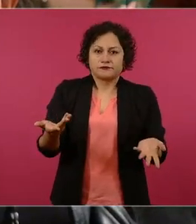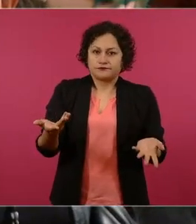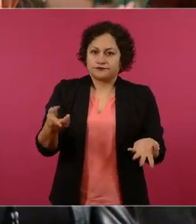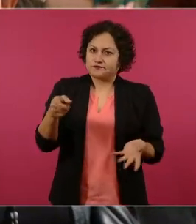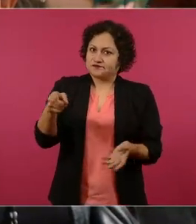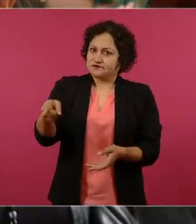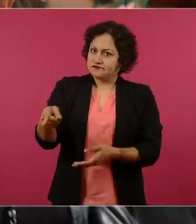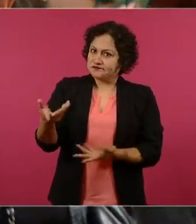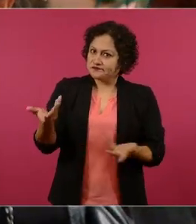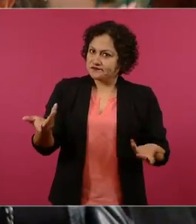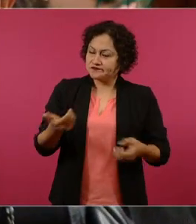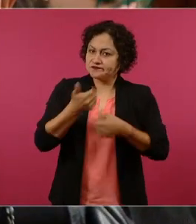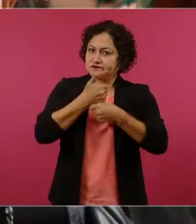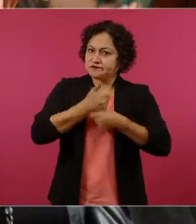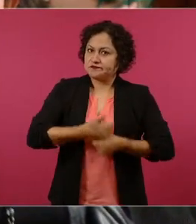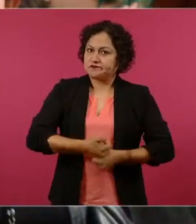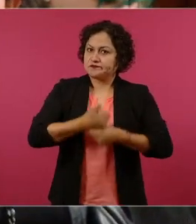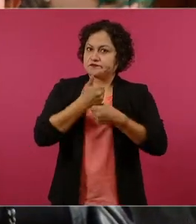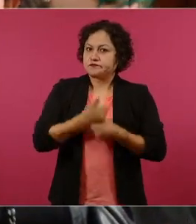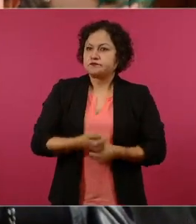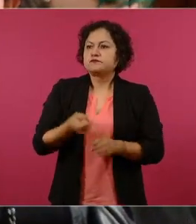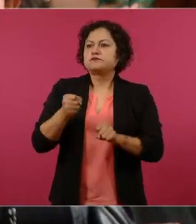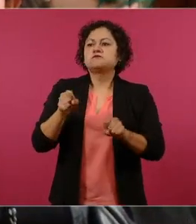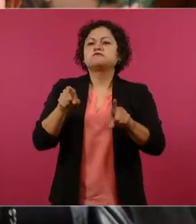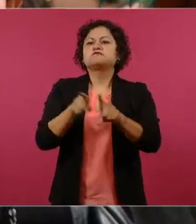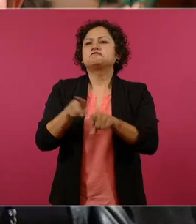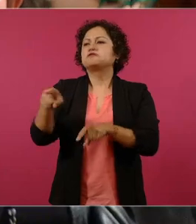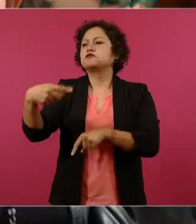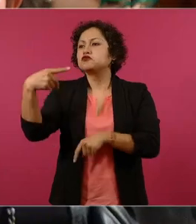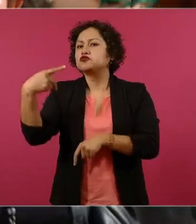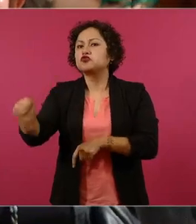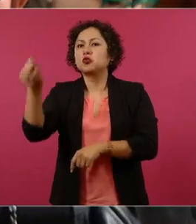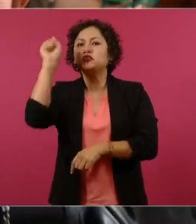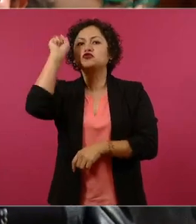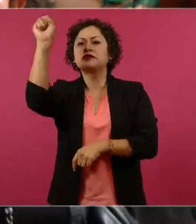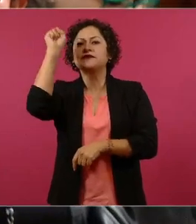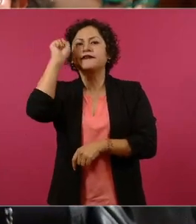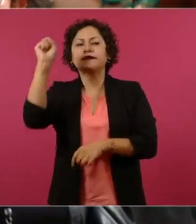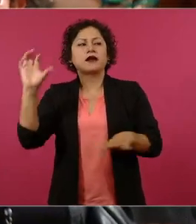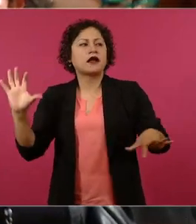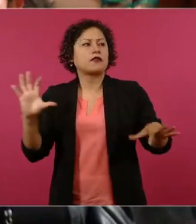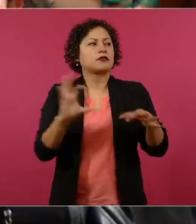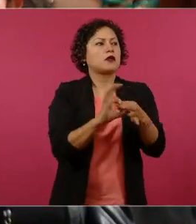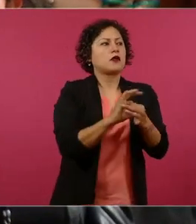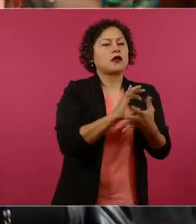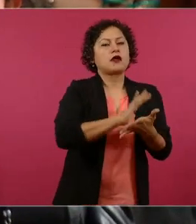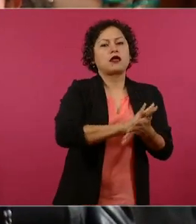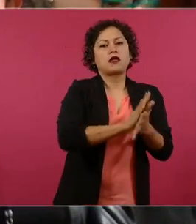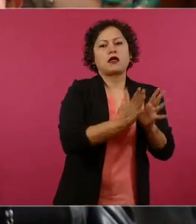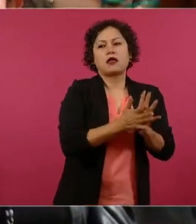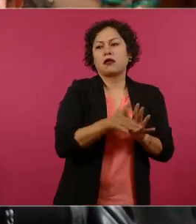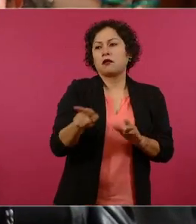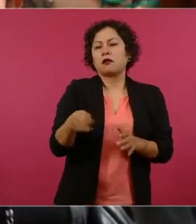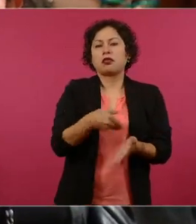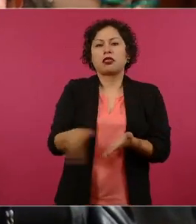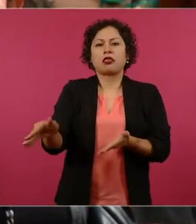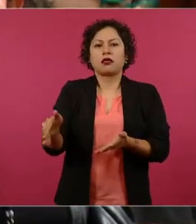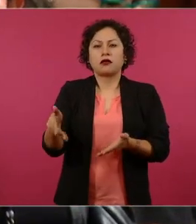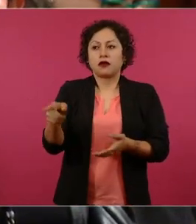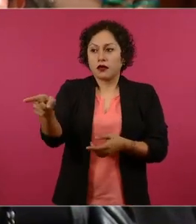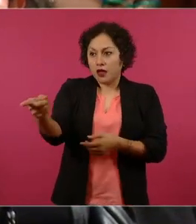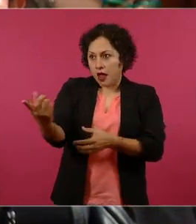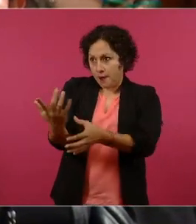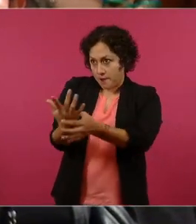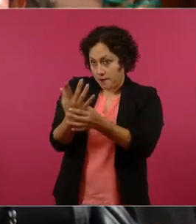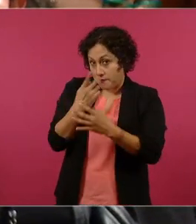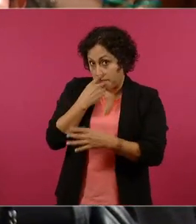se se se amafi con las autoridades pues obiamente ellos salieron perdiendo dicen que los engañaron yo también no le